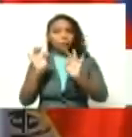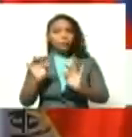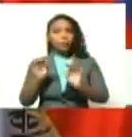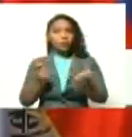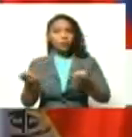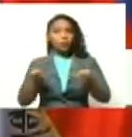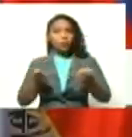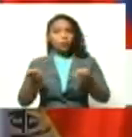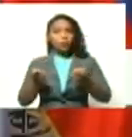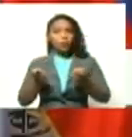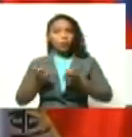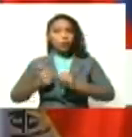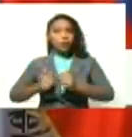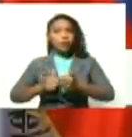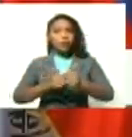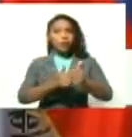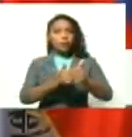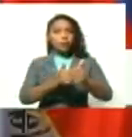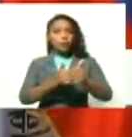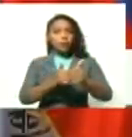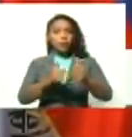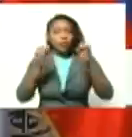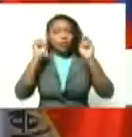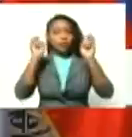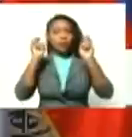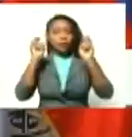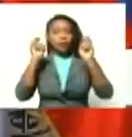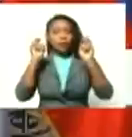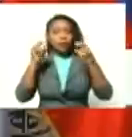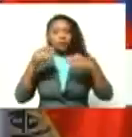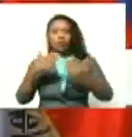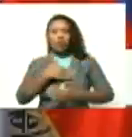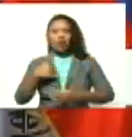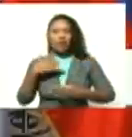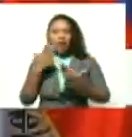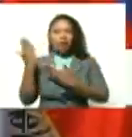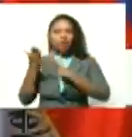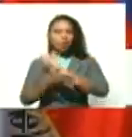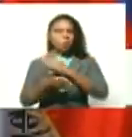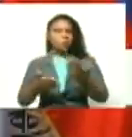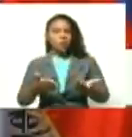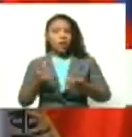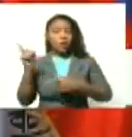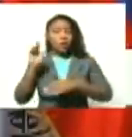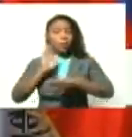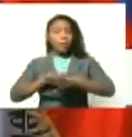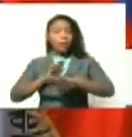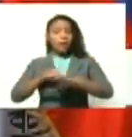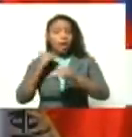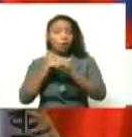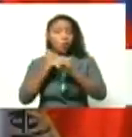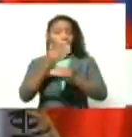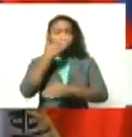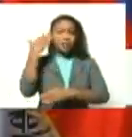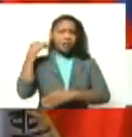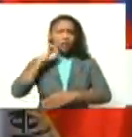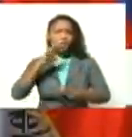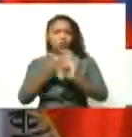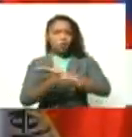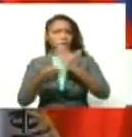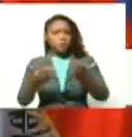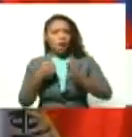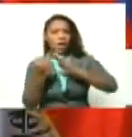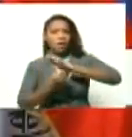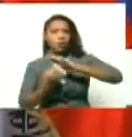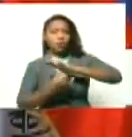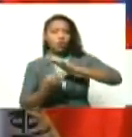control y de seguimiento de casos. ¿Qué quisieran ellos? Ah, bueno, que esto fuera lo que fue en el pasado, ¿verdad? Una